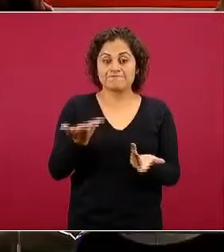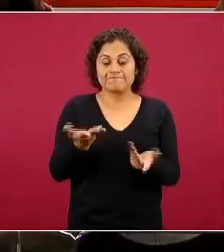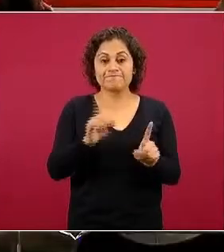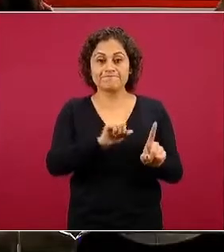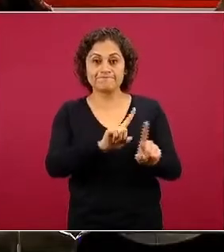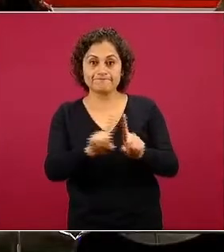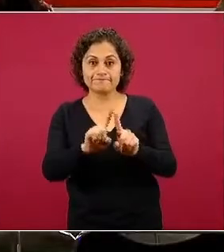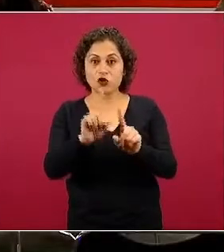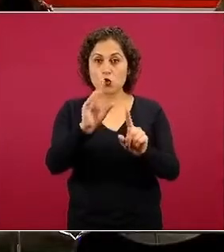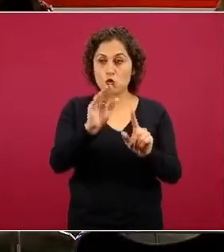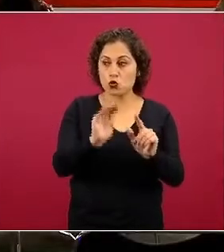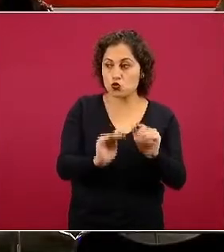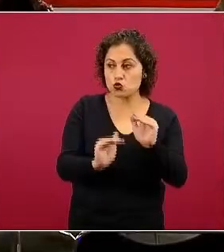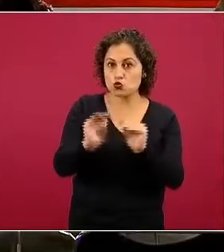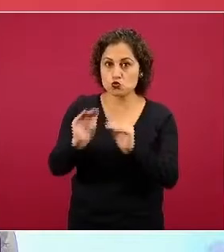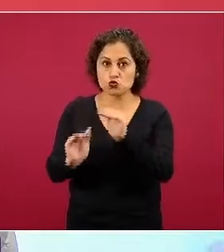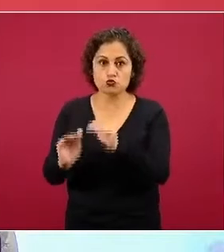actividad,